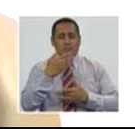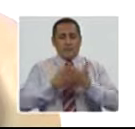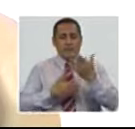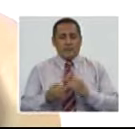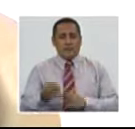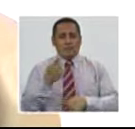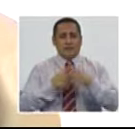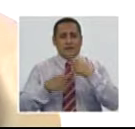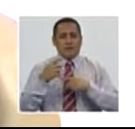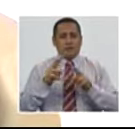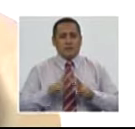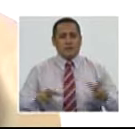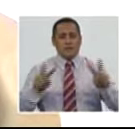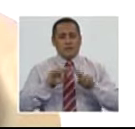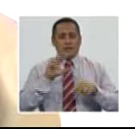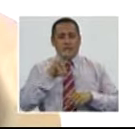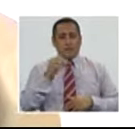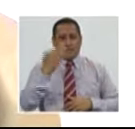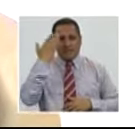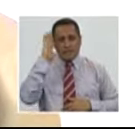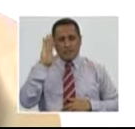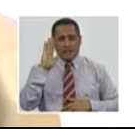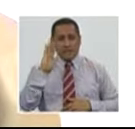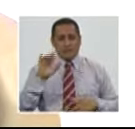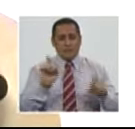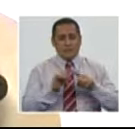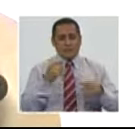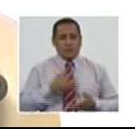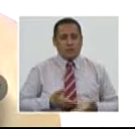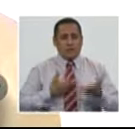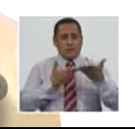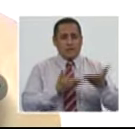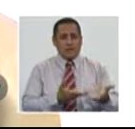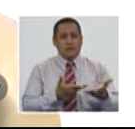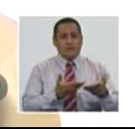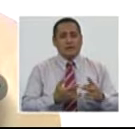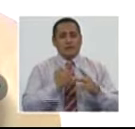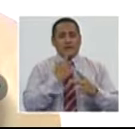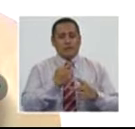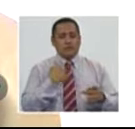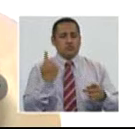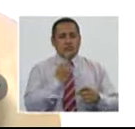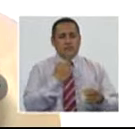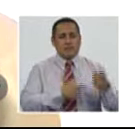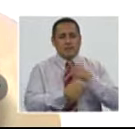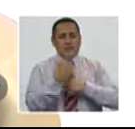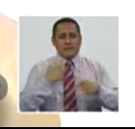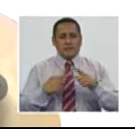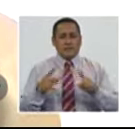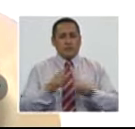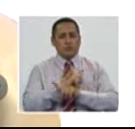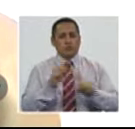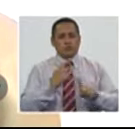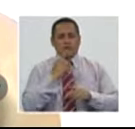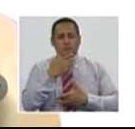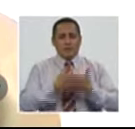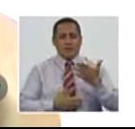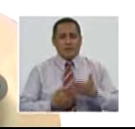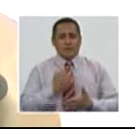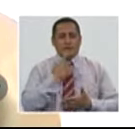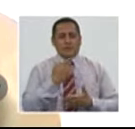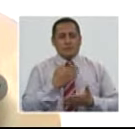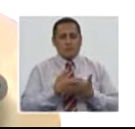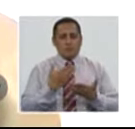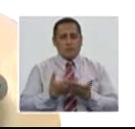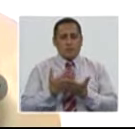país porque solamente tiene una validez de 30 días de la fecha que te lo emite y para el retornar No no es un documento